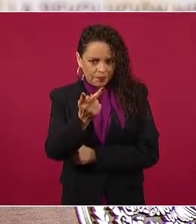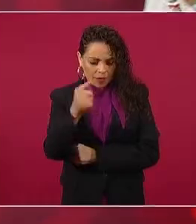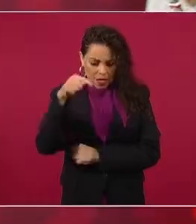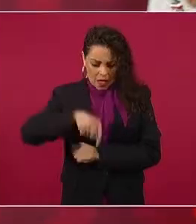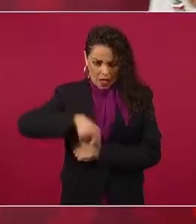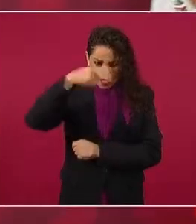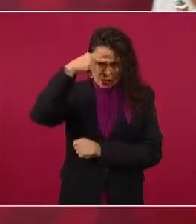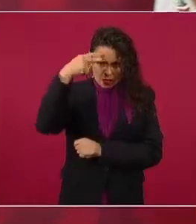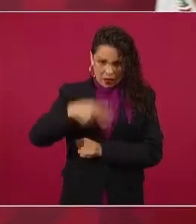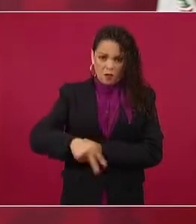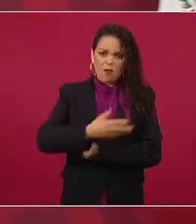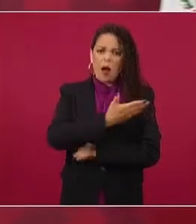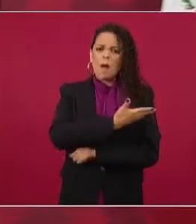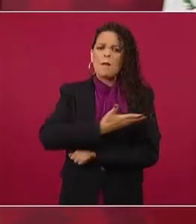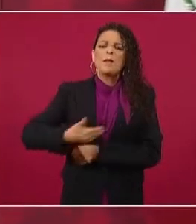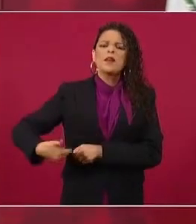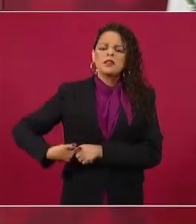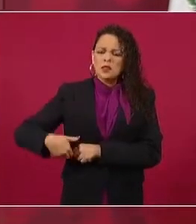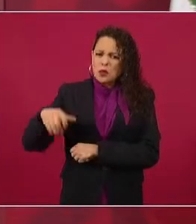México